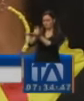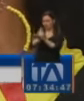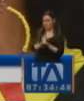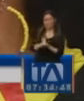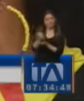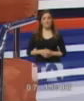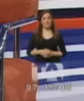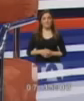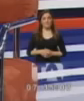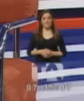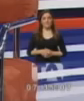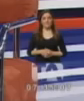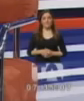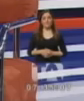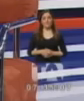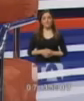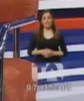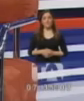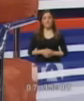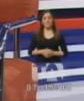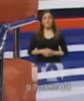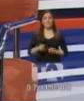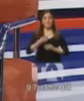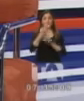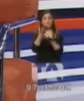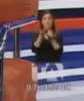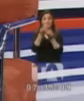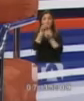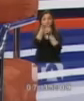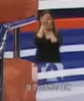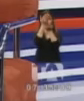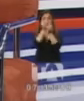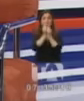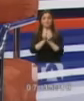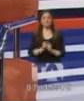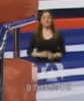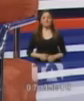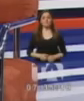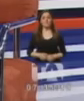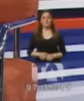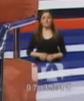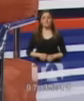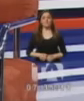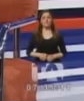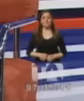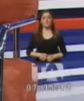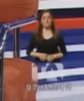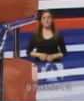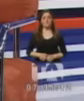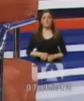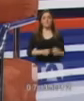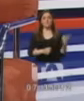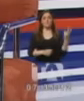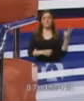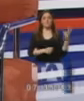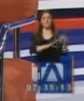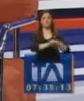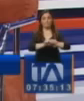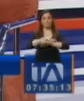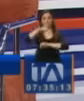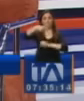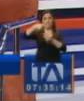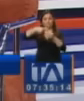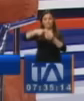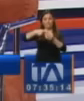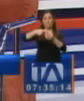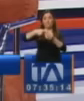afectados. Bueno, vamos con el desarrollo de la información de inmediato. Le contamos que 12 detenidos solo en Quito es el saldo de un